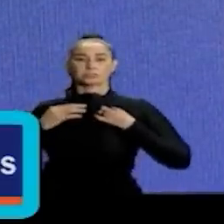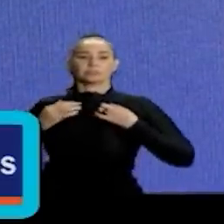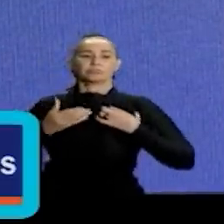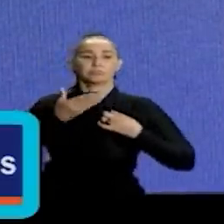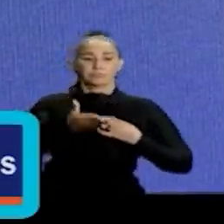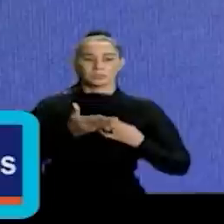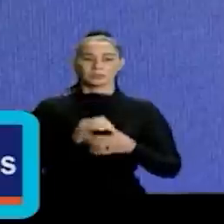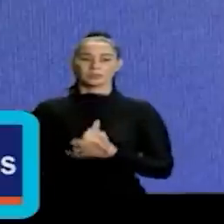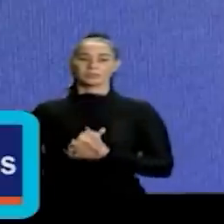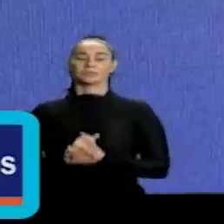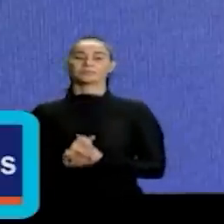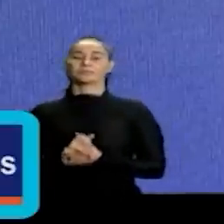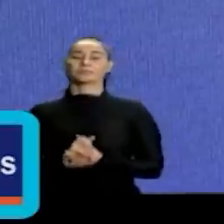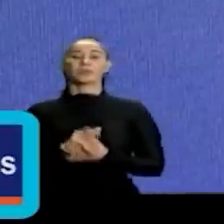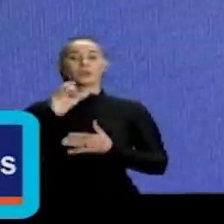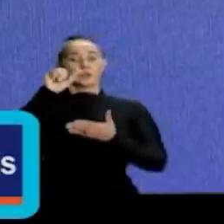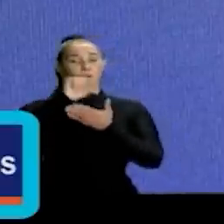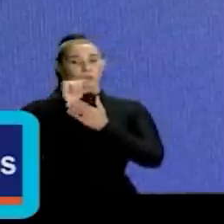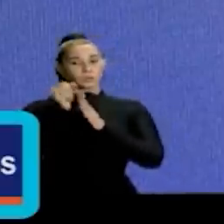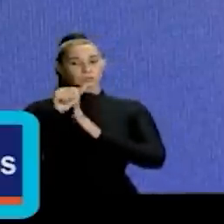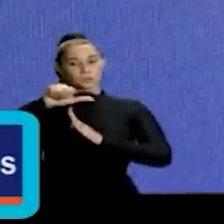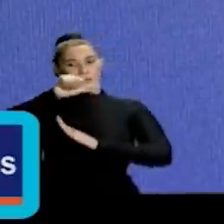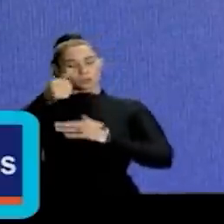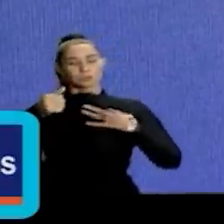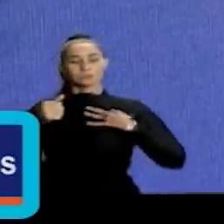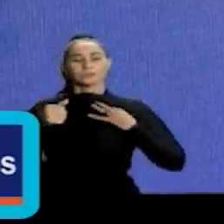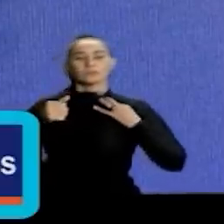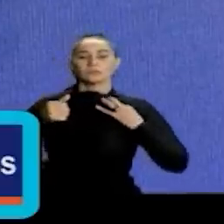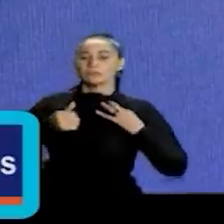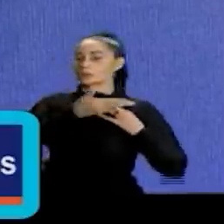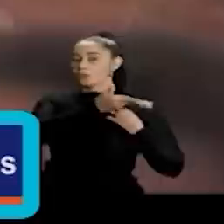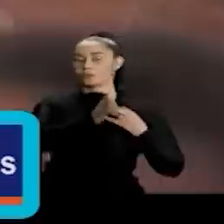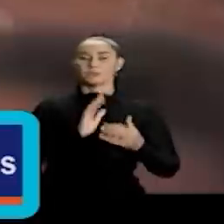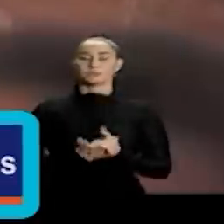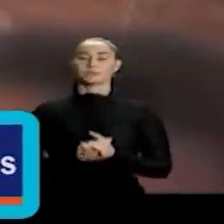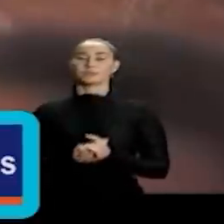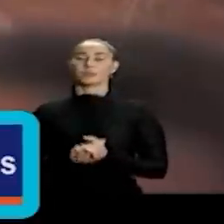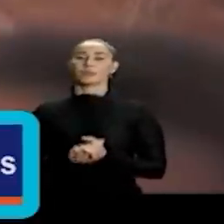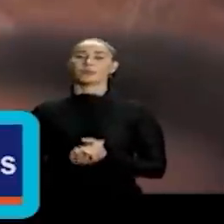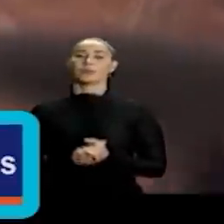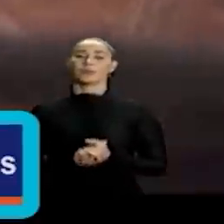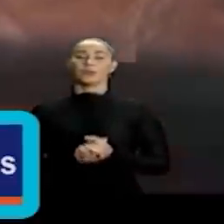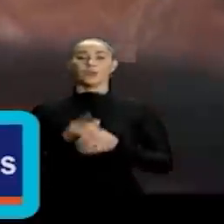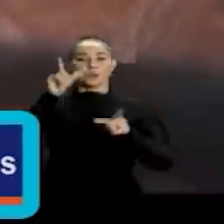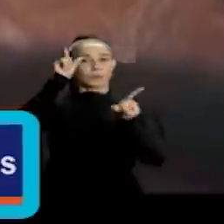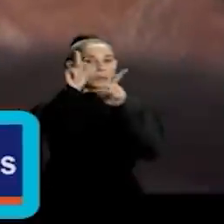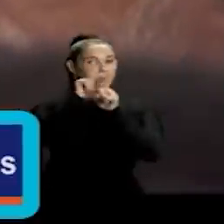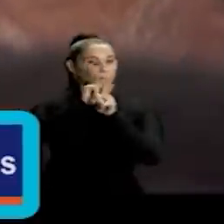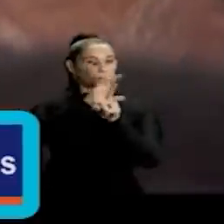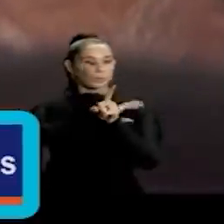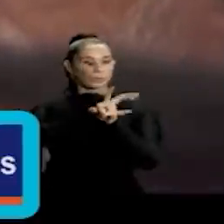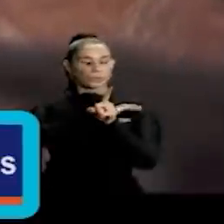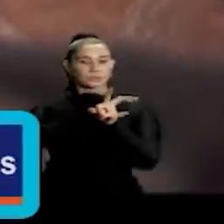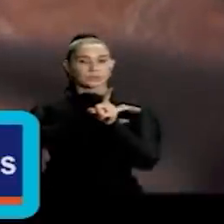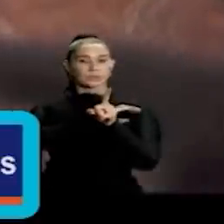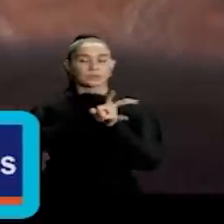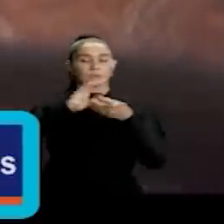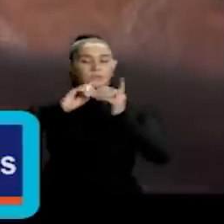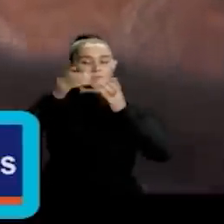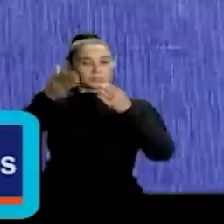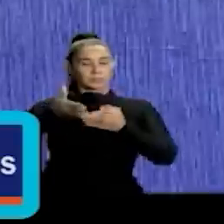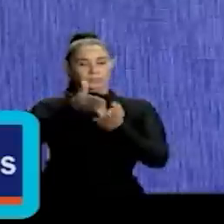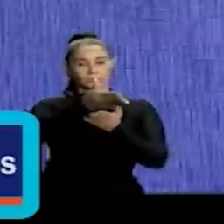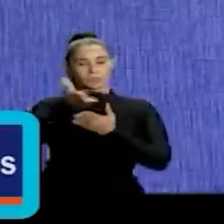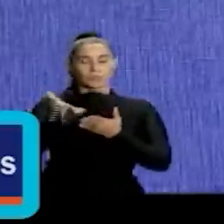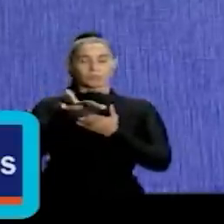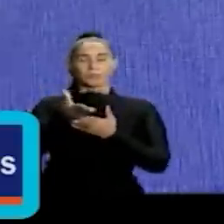los otros dos se entregaron. Bueno, uno una situación y después el otro se entregó. Fue y se entregó. Entonces, con la complicidad de los policías, sí, yo podemos quiero que saber. El director de la